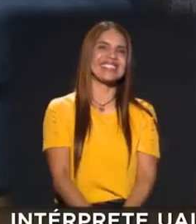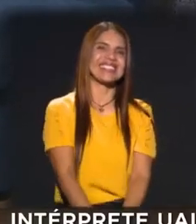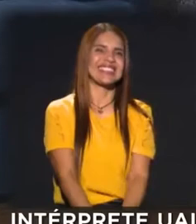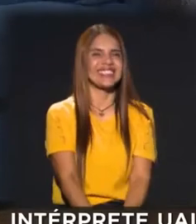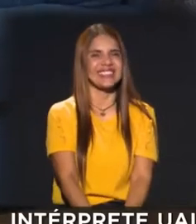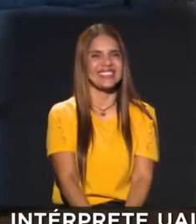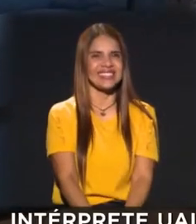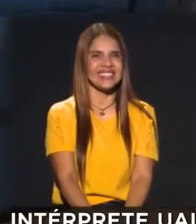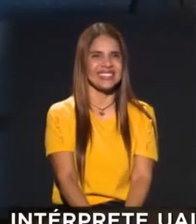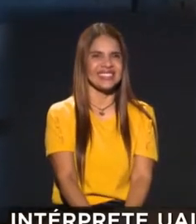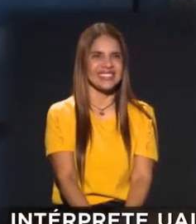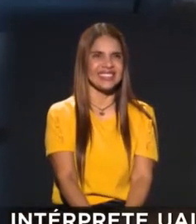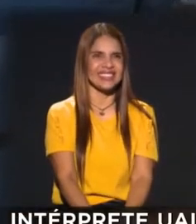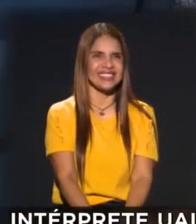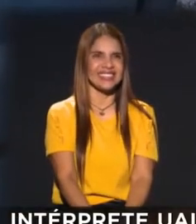regresamos.